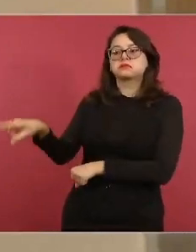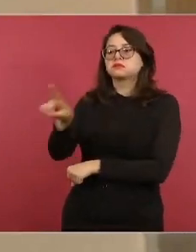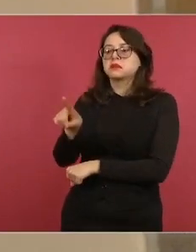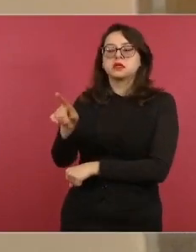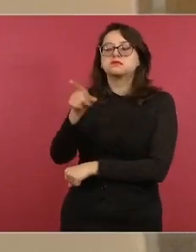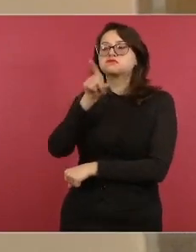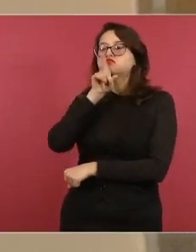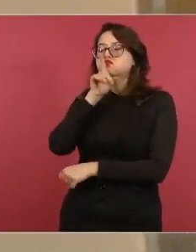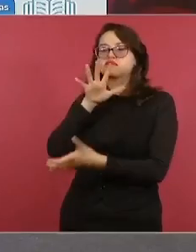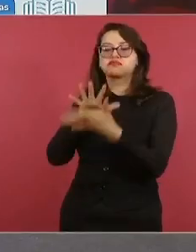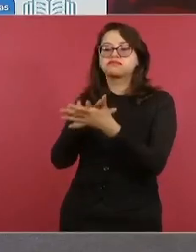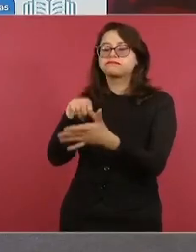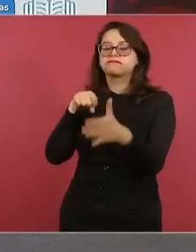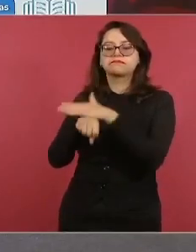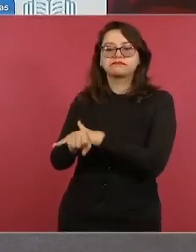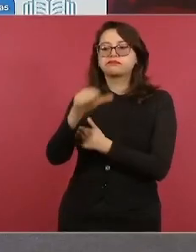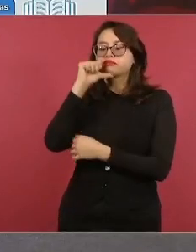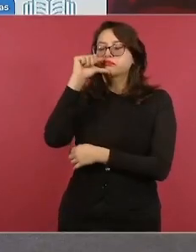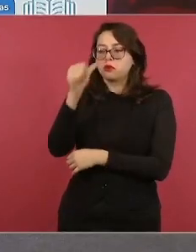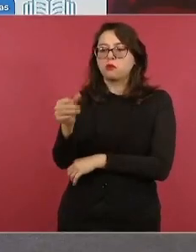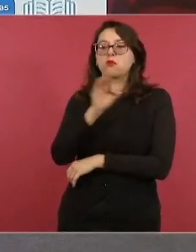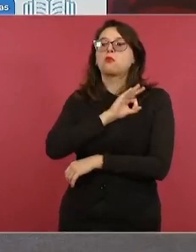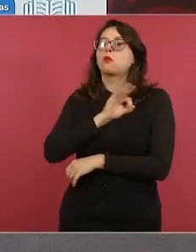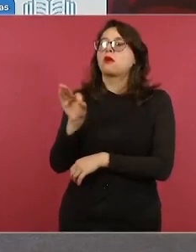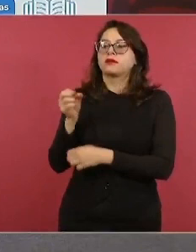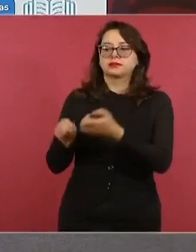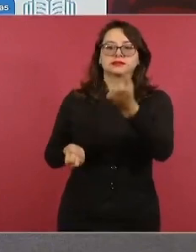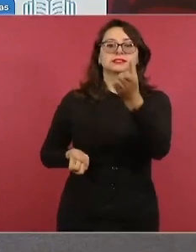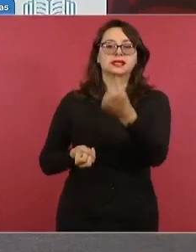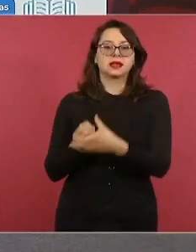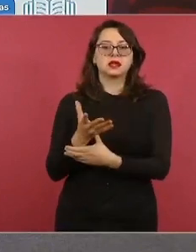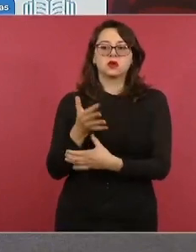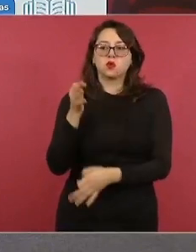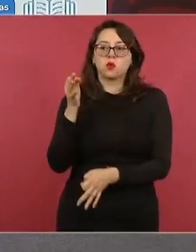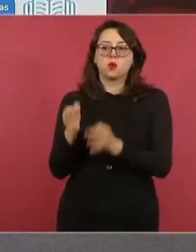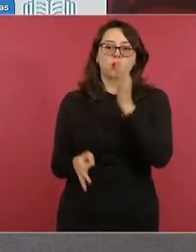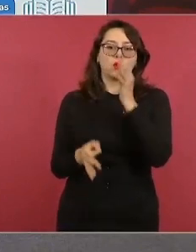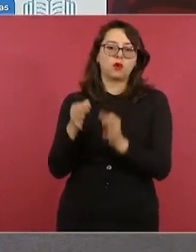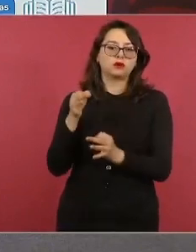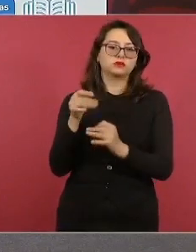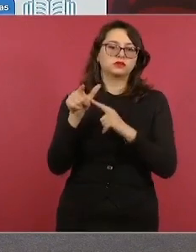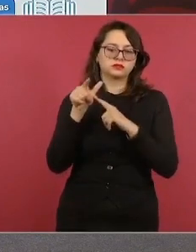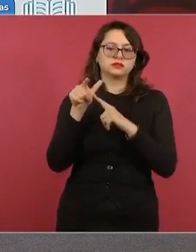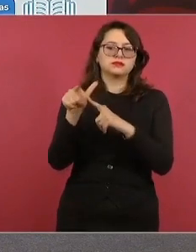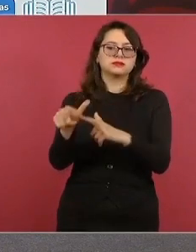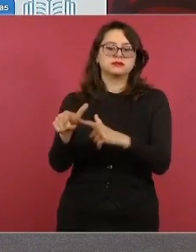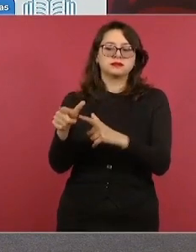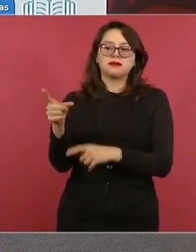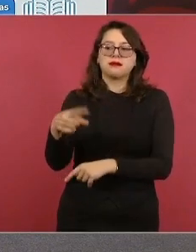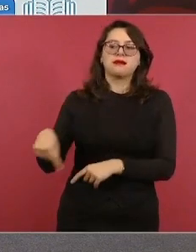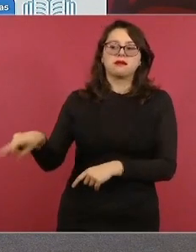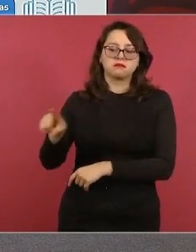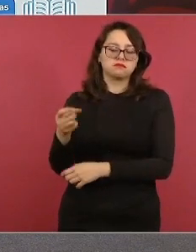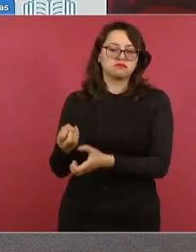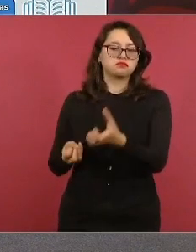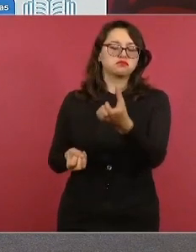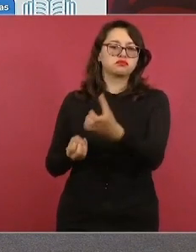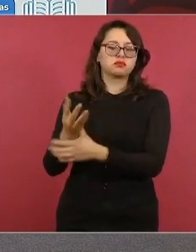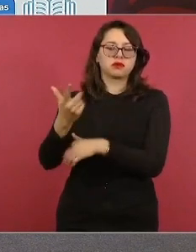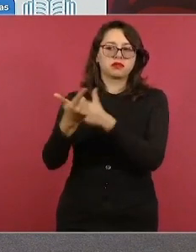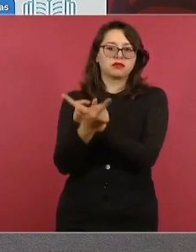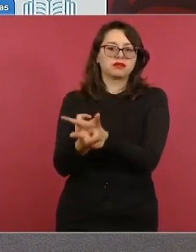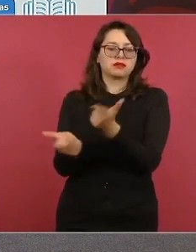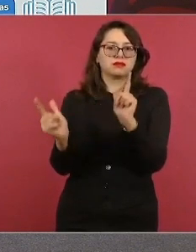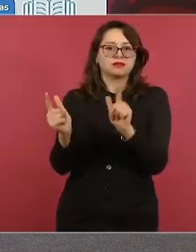parte del de la decisión del Juez al ponerlos en libertad ponen riesgo